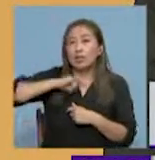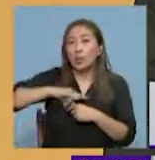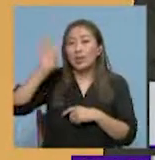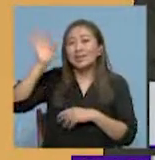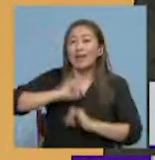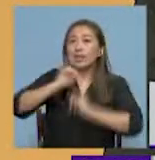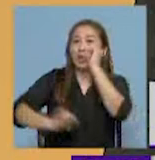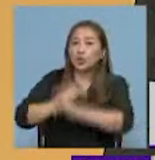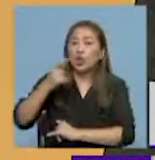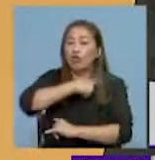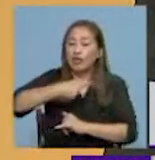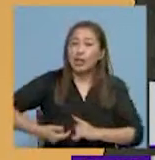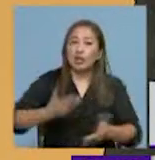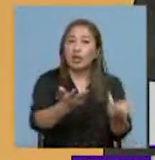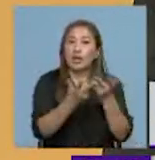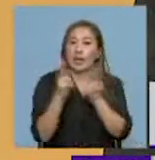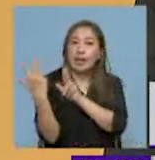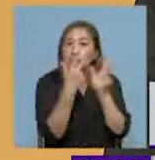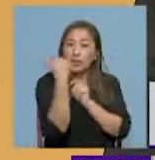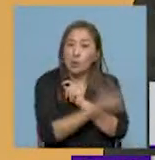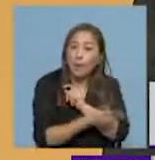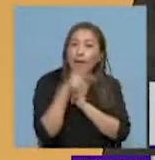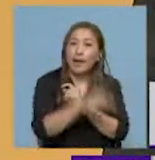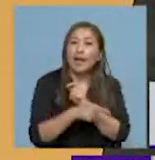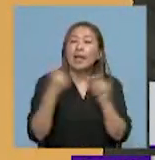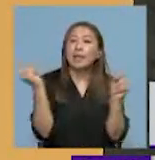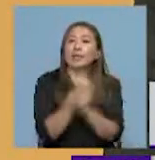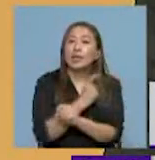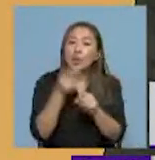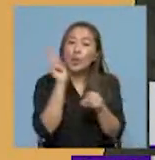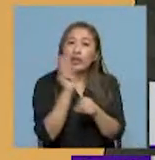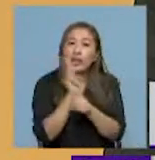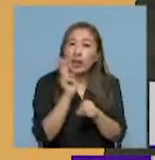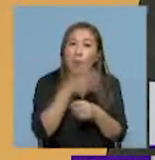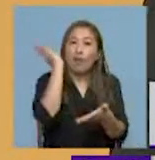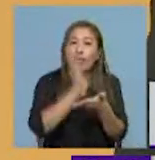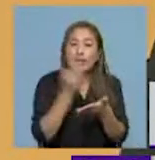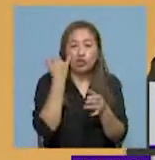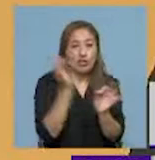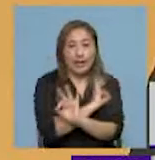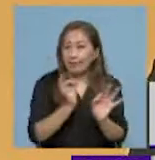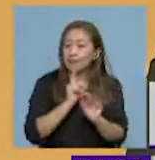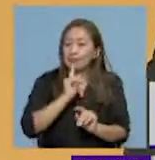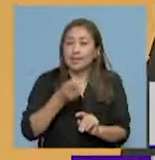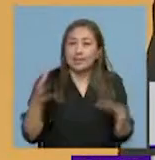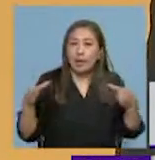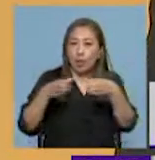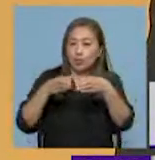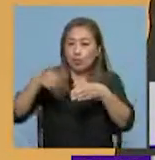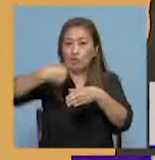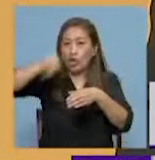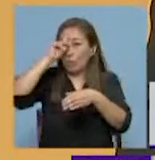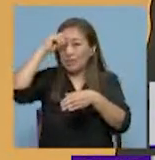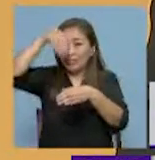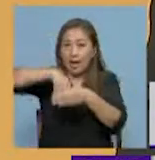el gobernador me pidió que nosotros garantizamos la protección de derecho y eso ya estaba decidido por el equipo del